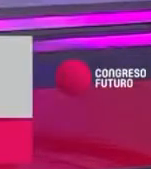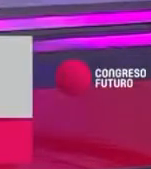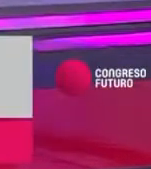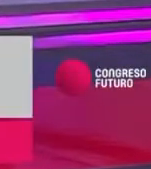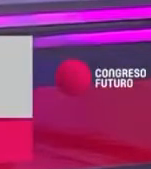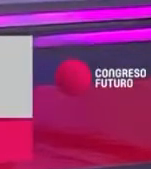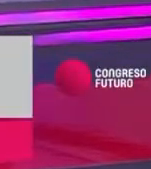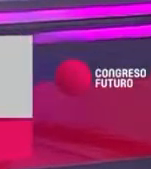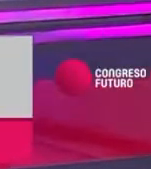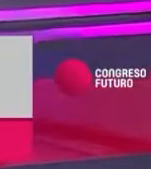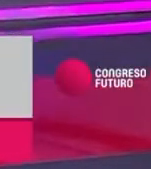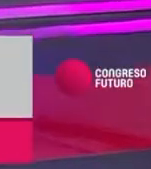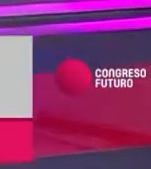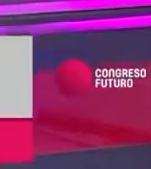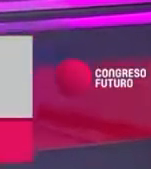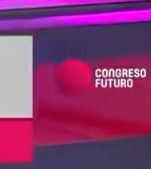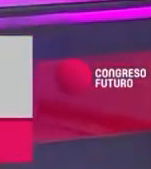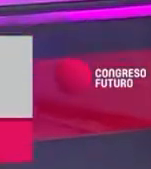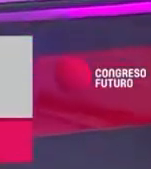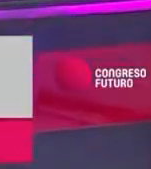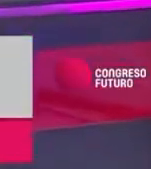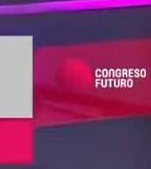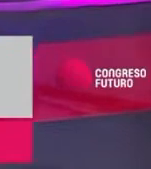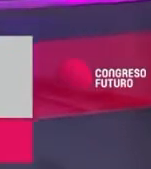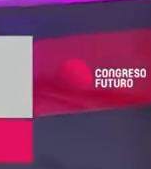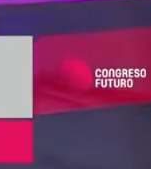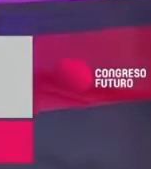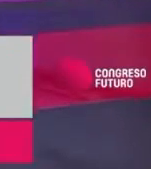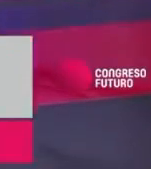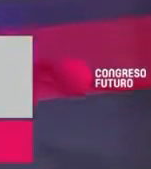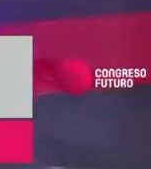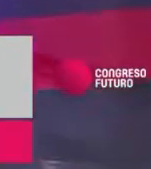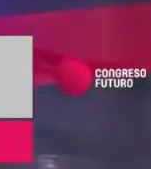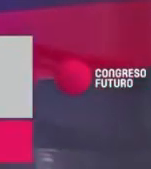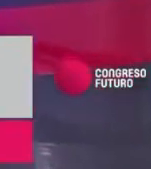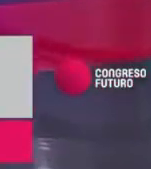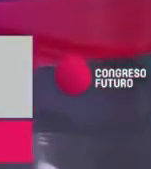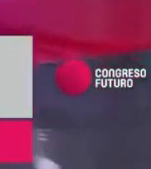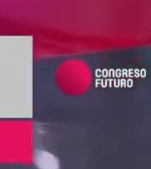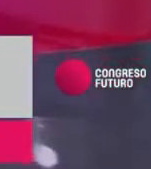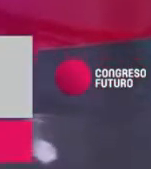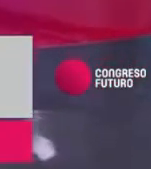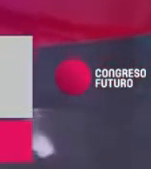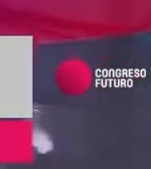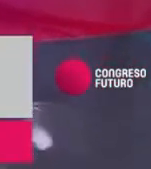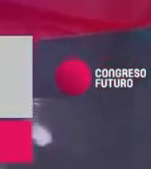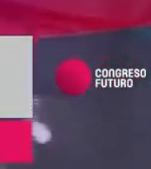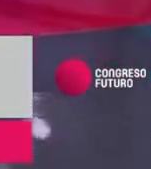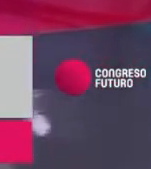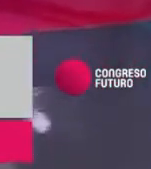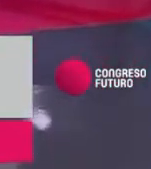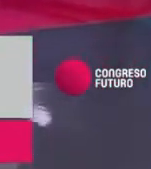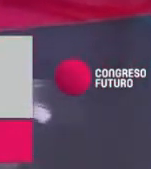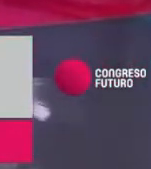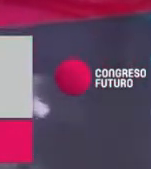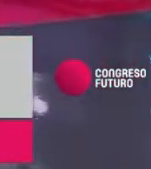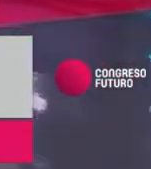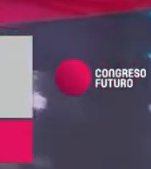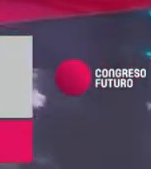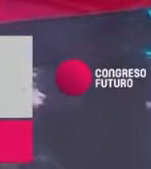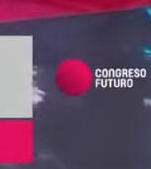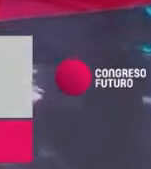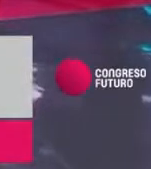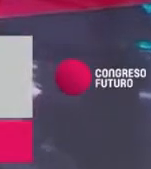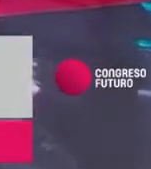redes sociales. Y realmente estos son los temas que se están viendo ahora y en este día especial vamos a ver cómo la mujer se